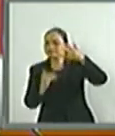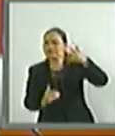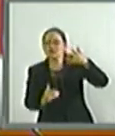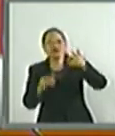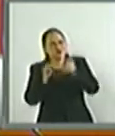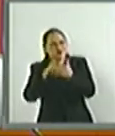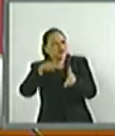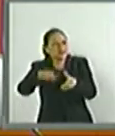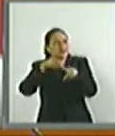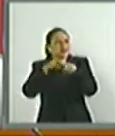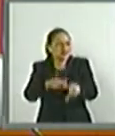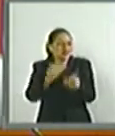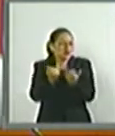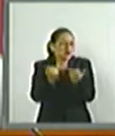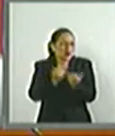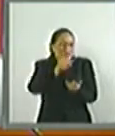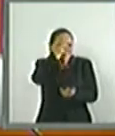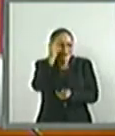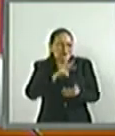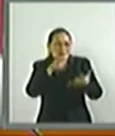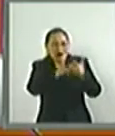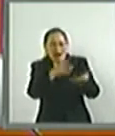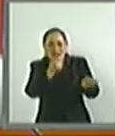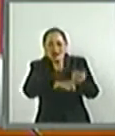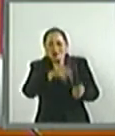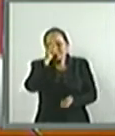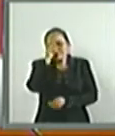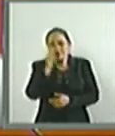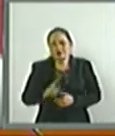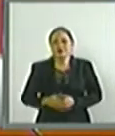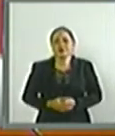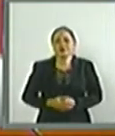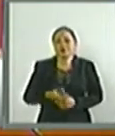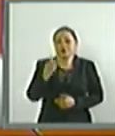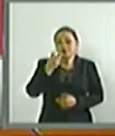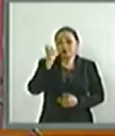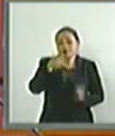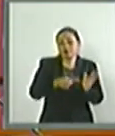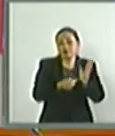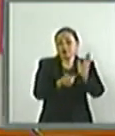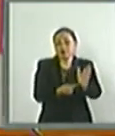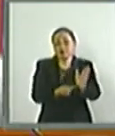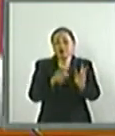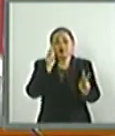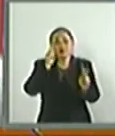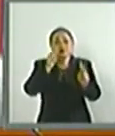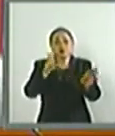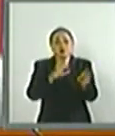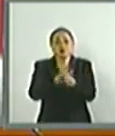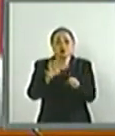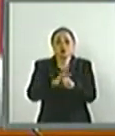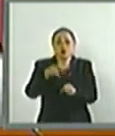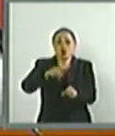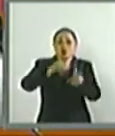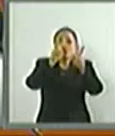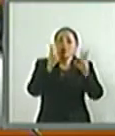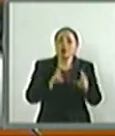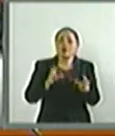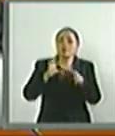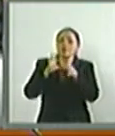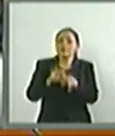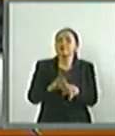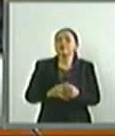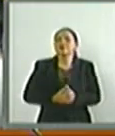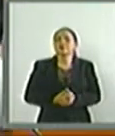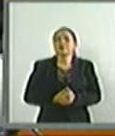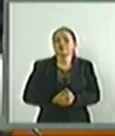han estado también en las últimas ediciones. Esto lo que refleja, y si vemos el contenido de dichas observaciones, que cada